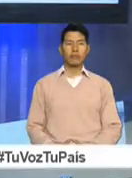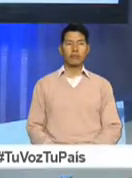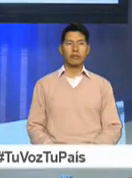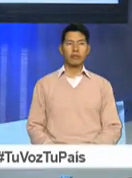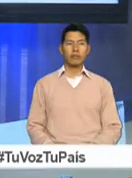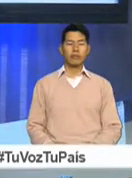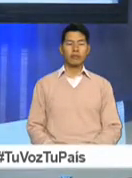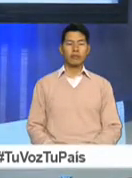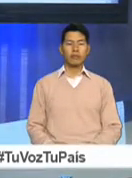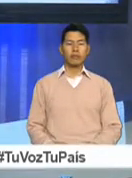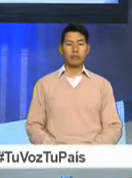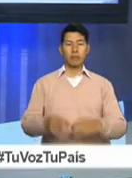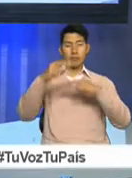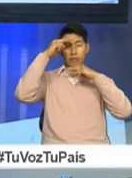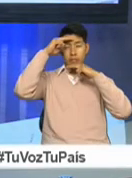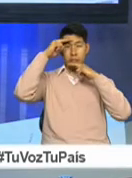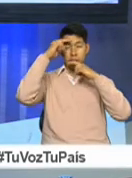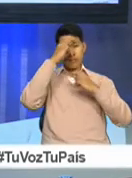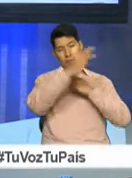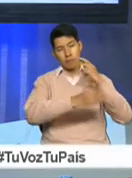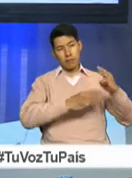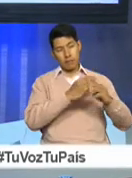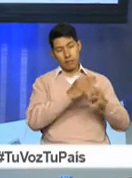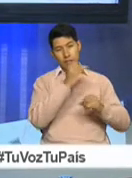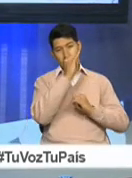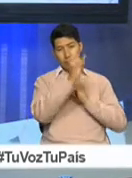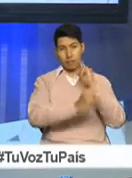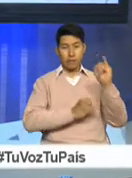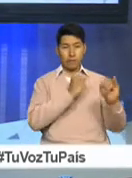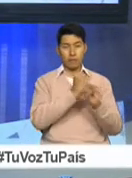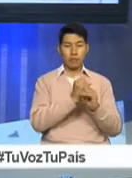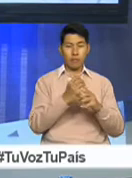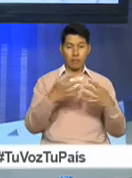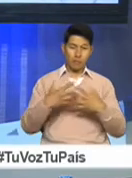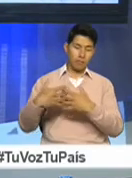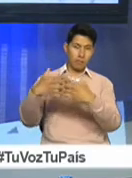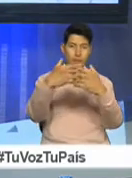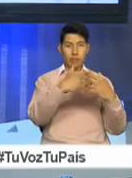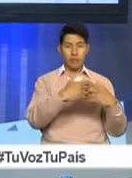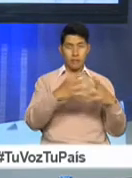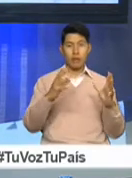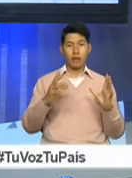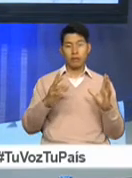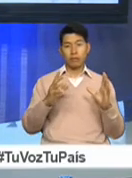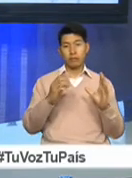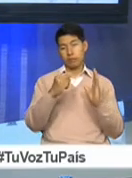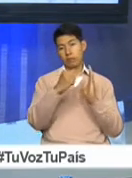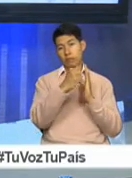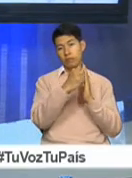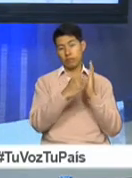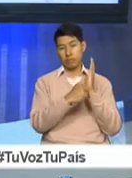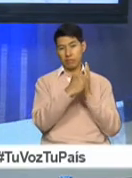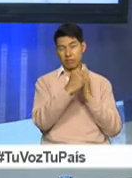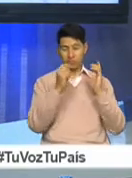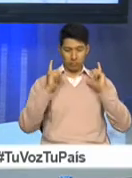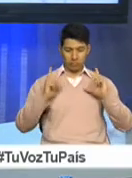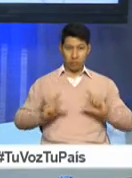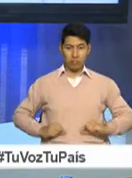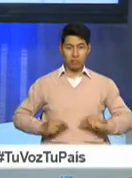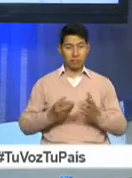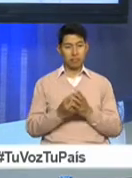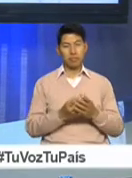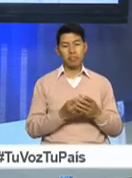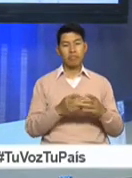en las noticias del mundo les contamos que en eeuu la reforma sanitaria conocida como obamacare resistió la segunda